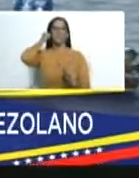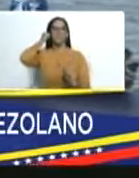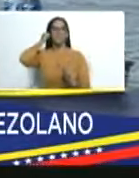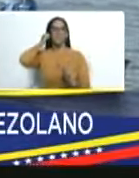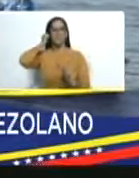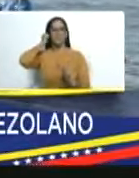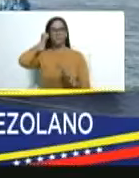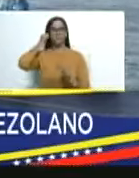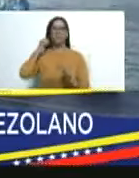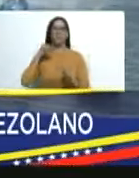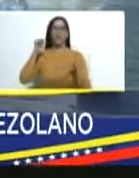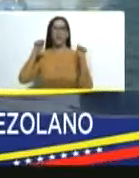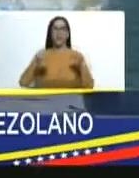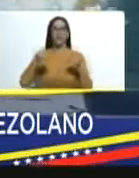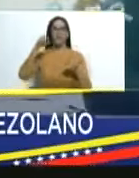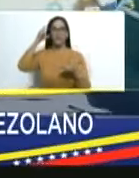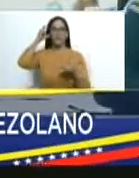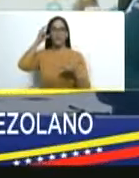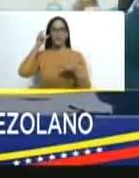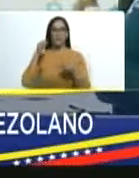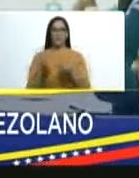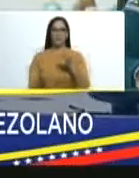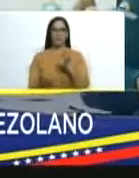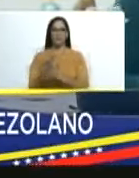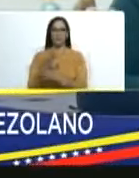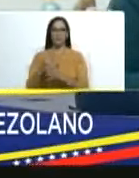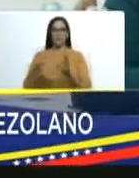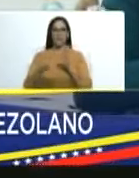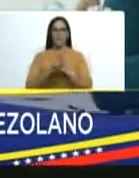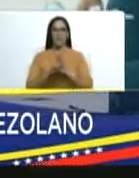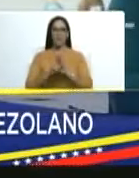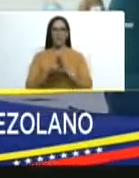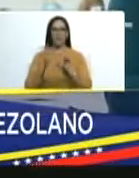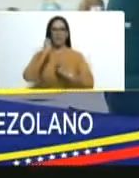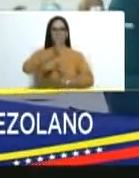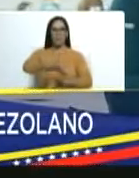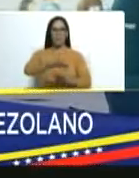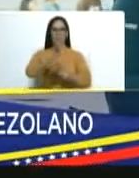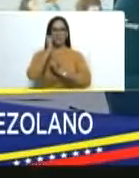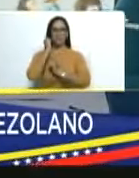Este día lo creó la ley de pesca.